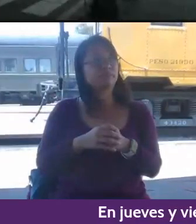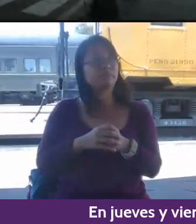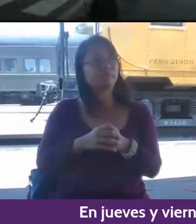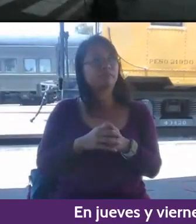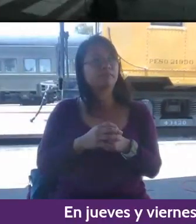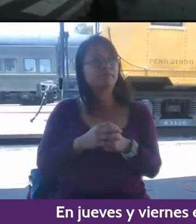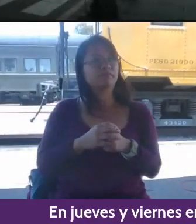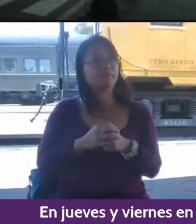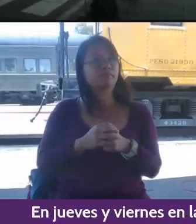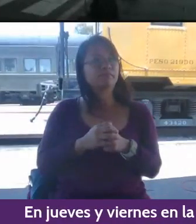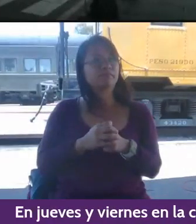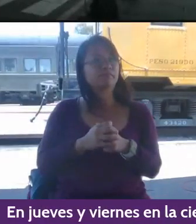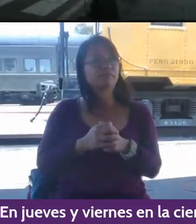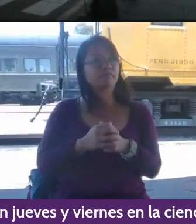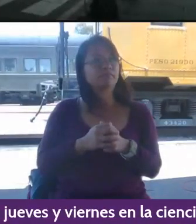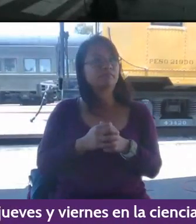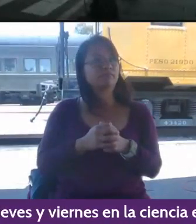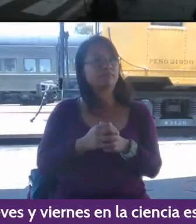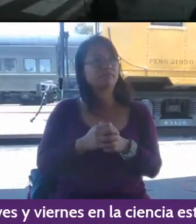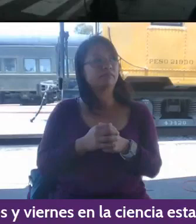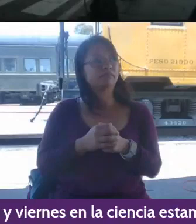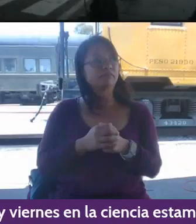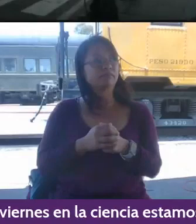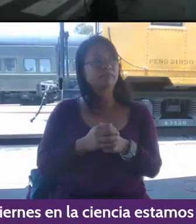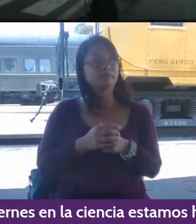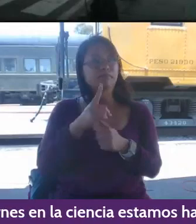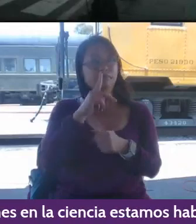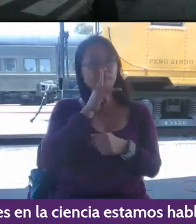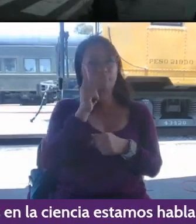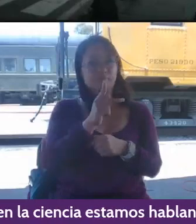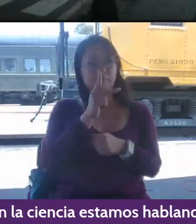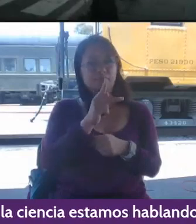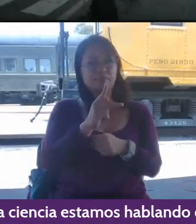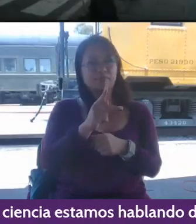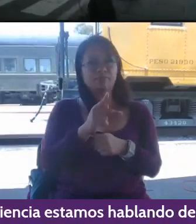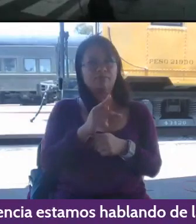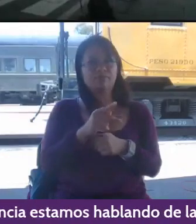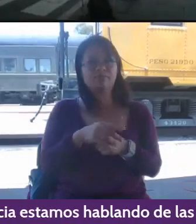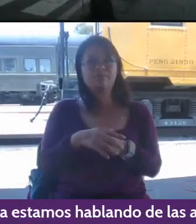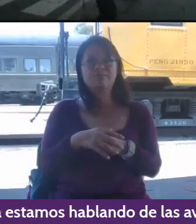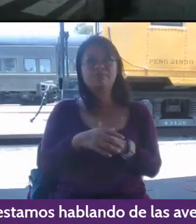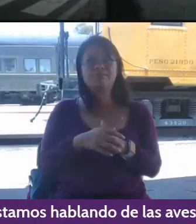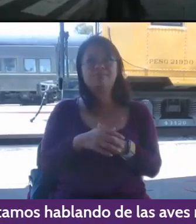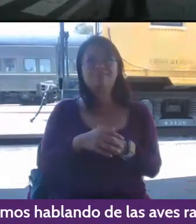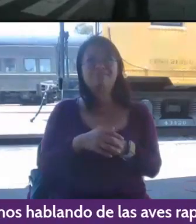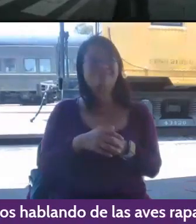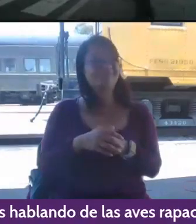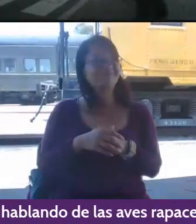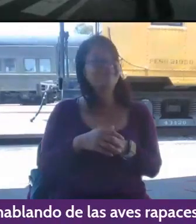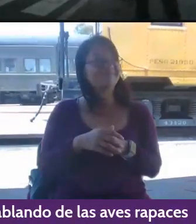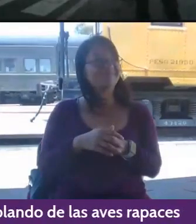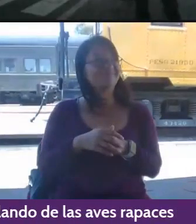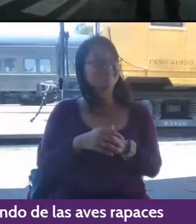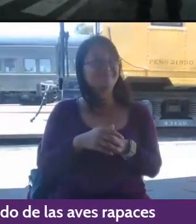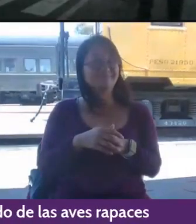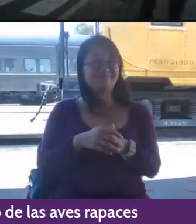¿Más? Una preguntita más y ya. Pueden dejarme caer 10 más. Como